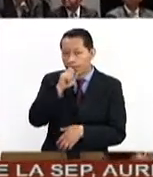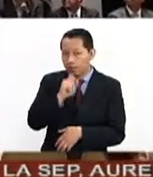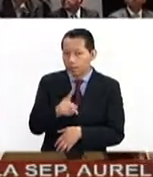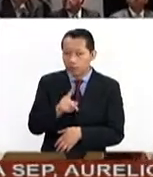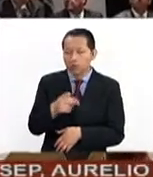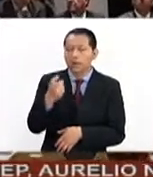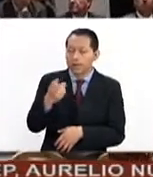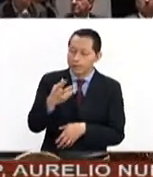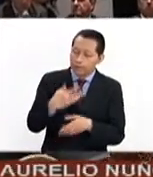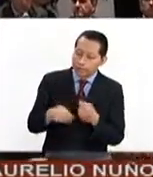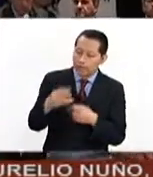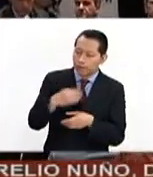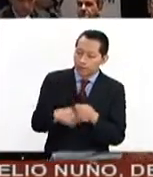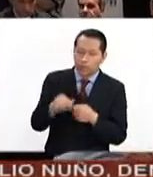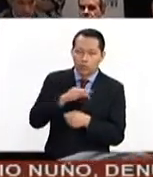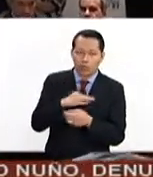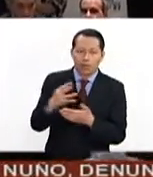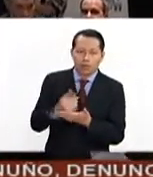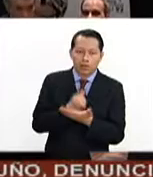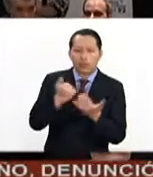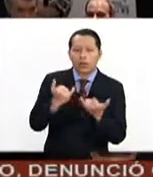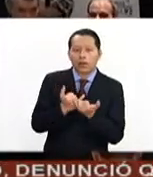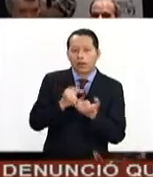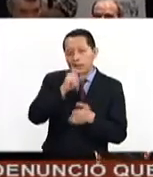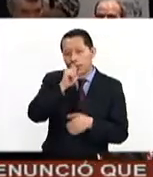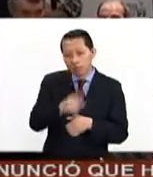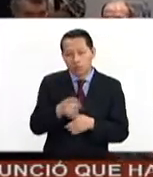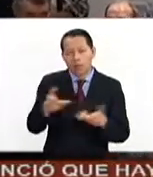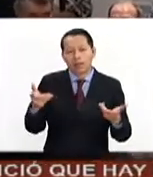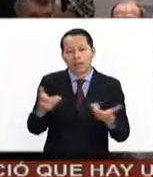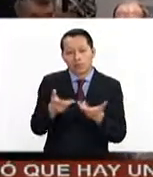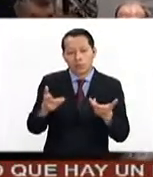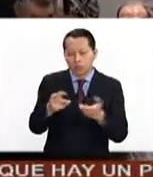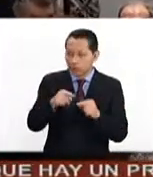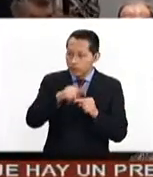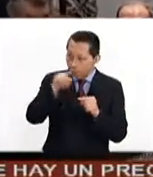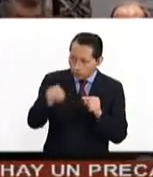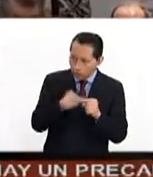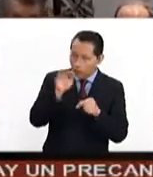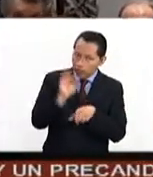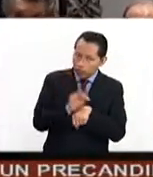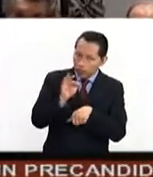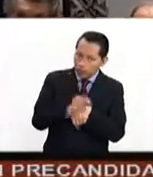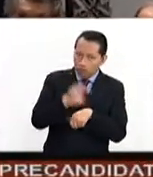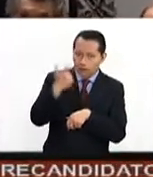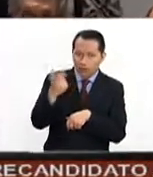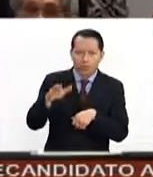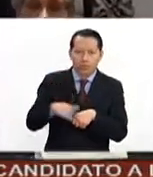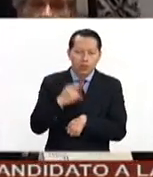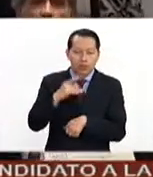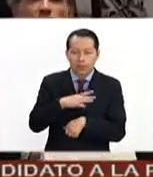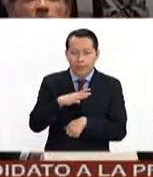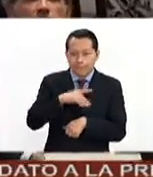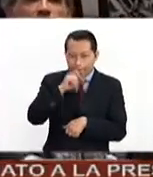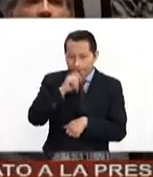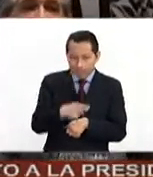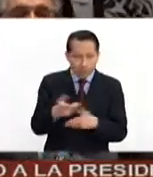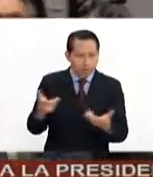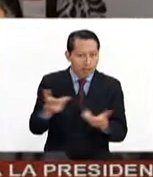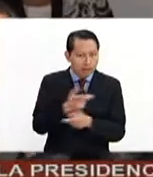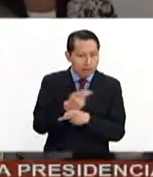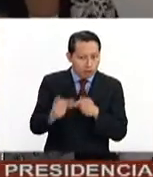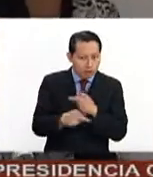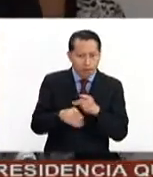que eso les da a ustedes rendimientos, pues estamos haciendo un círculo virtuoso para la economía porque estamos generando productividad,